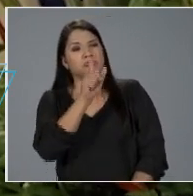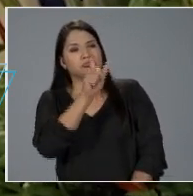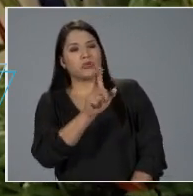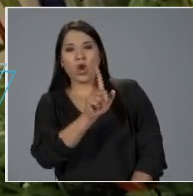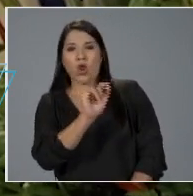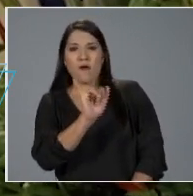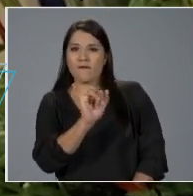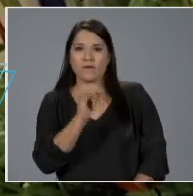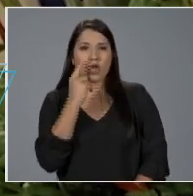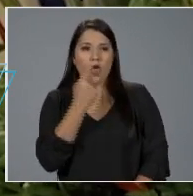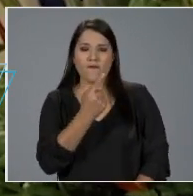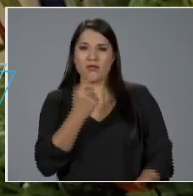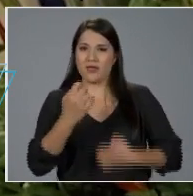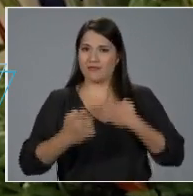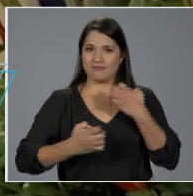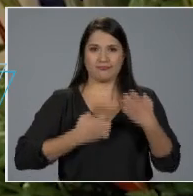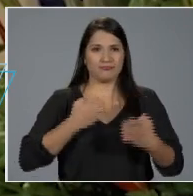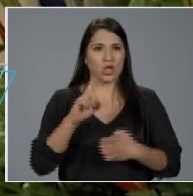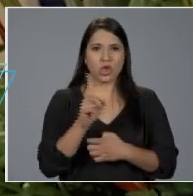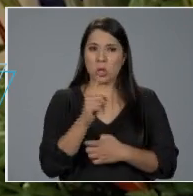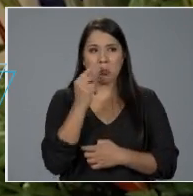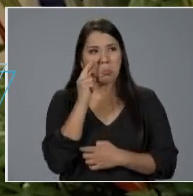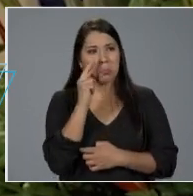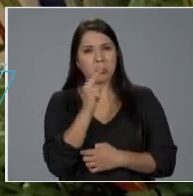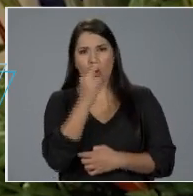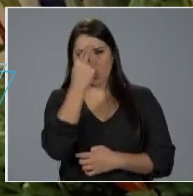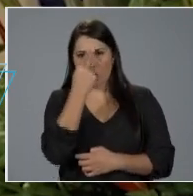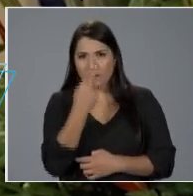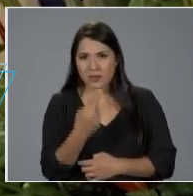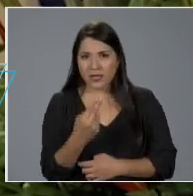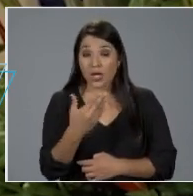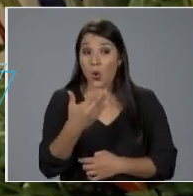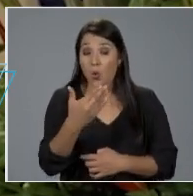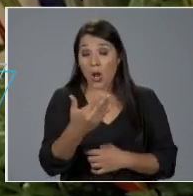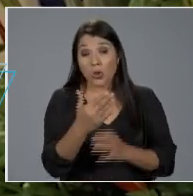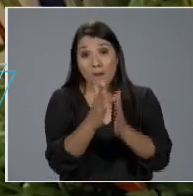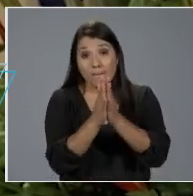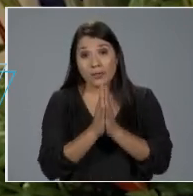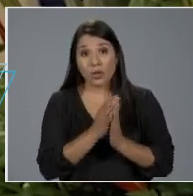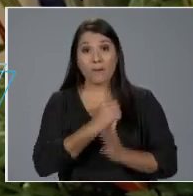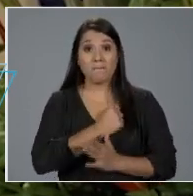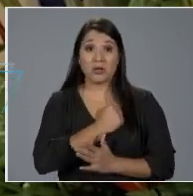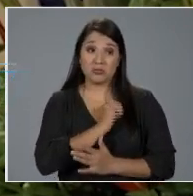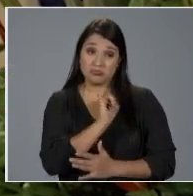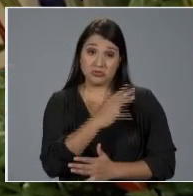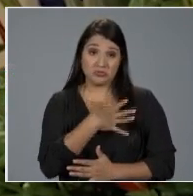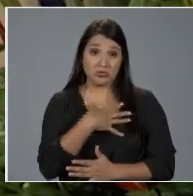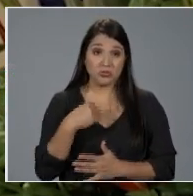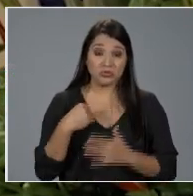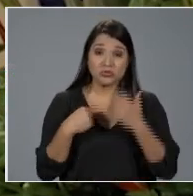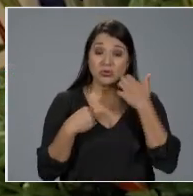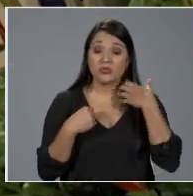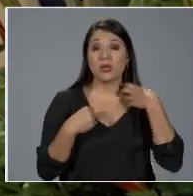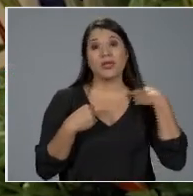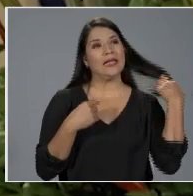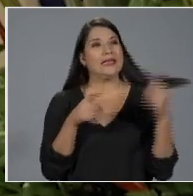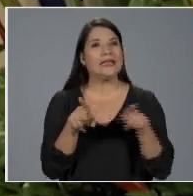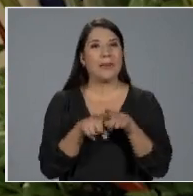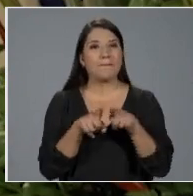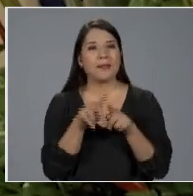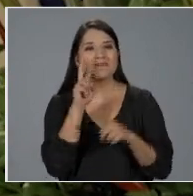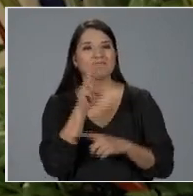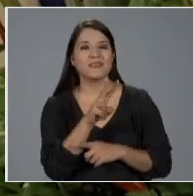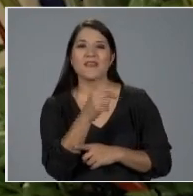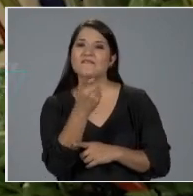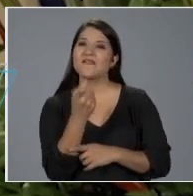entusiasmado tampoco, lo encontré humilde cuando pidió perdón, eso me agradó. lo encontré que quedó debiendo,